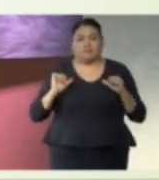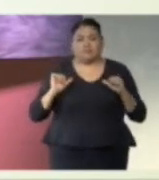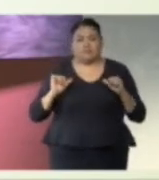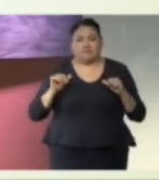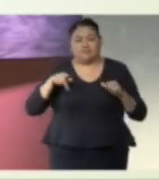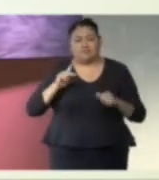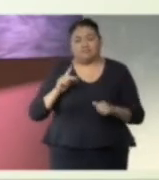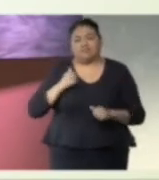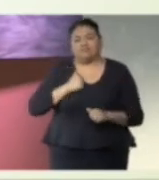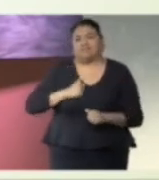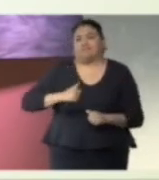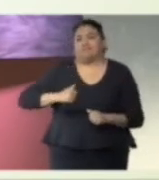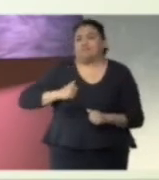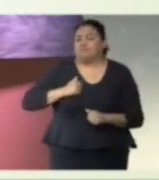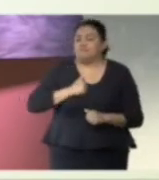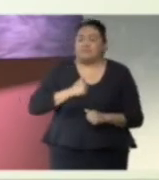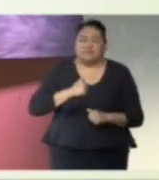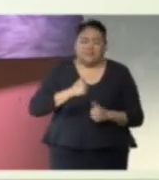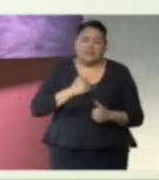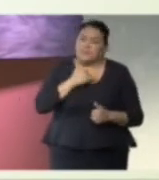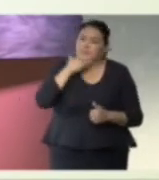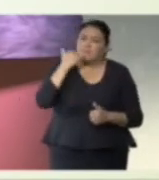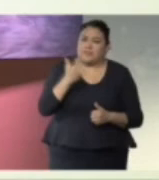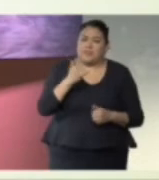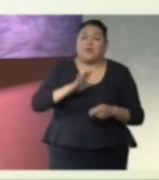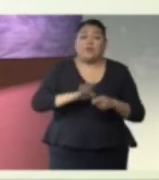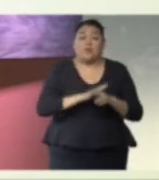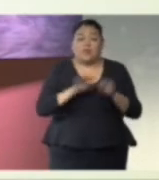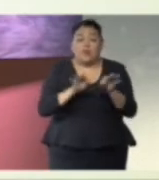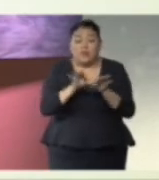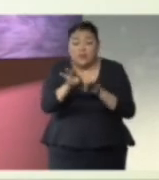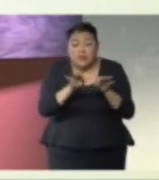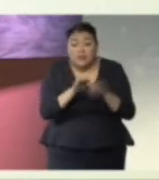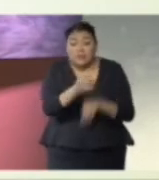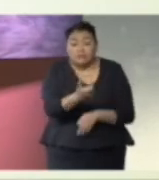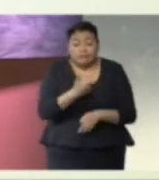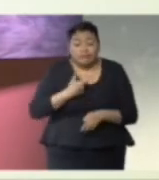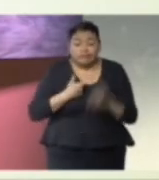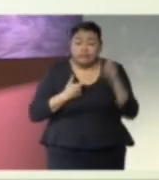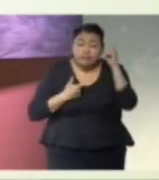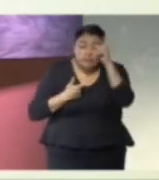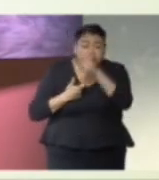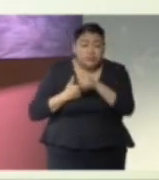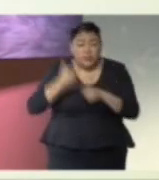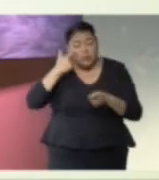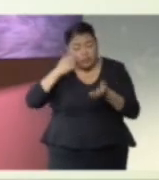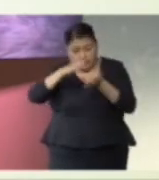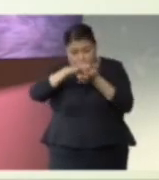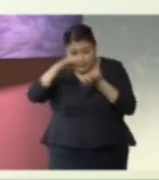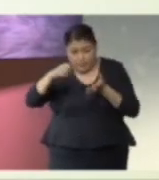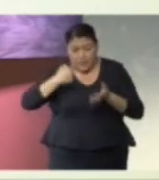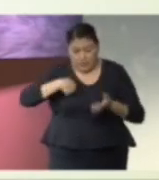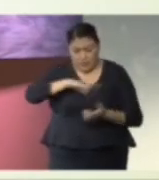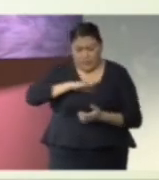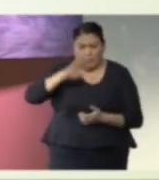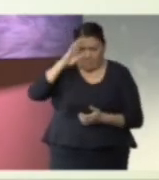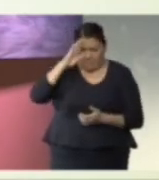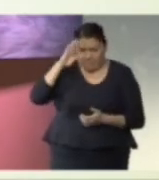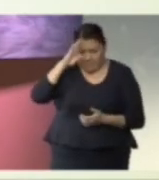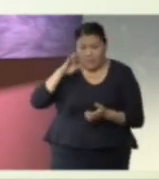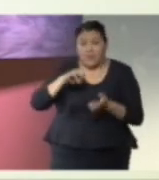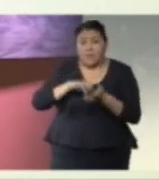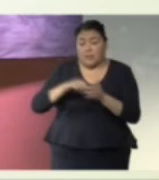así por las características que tiene ese mercado de trabajo, ¿sí? Para empezar, en relación a la participación de